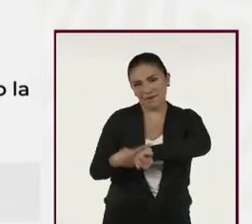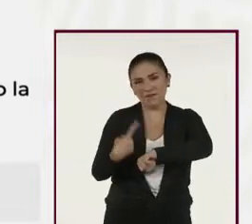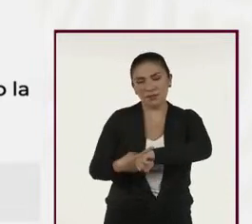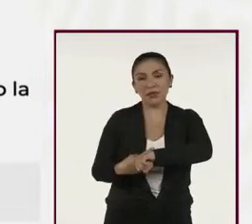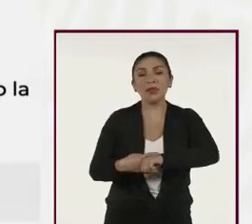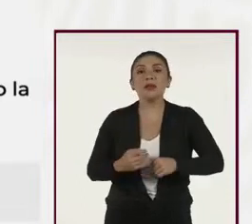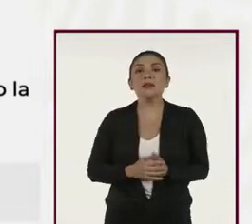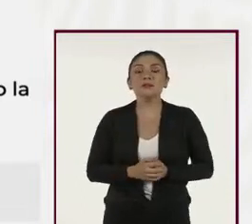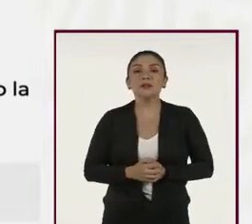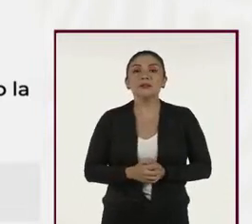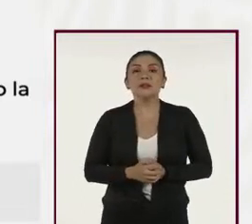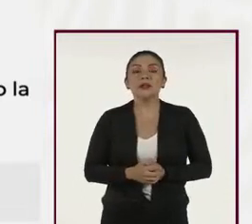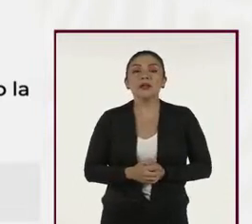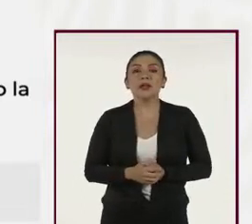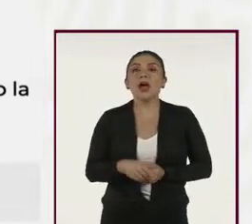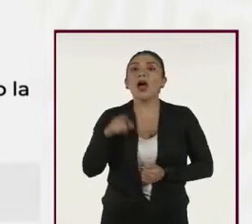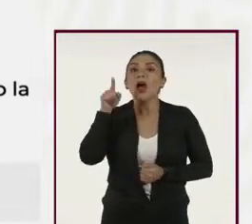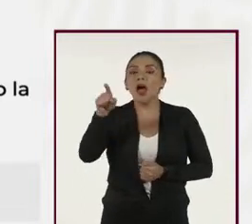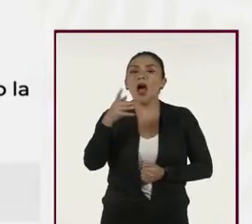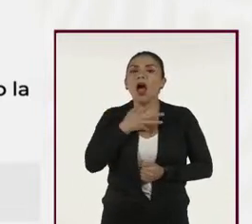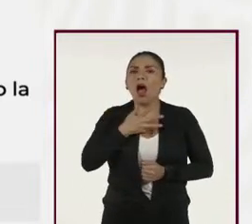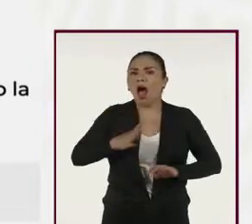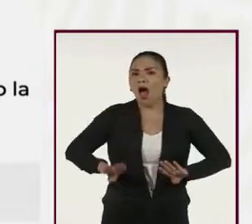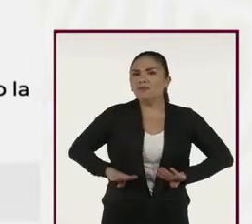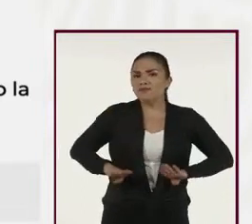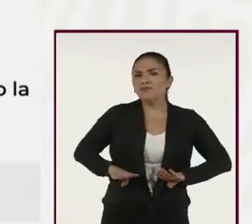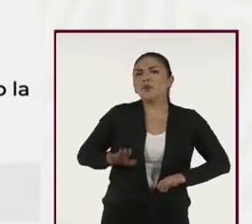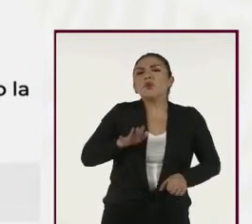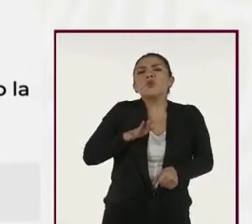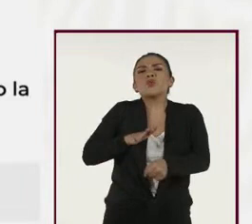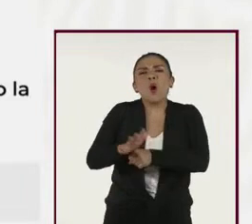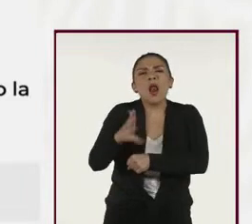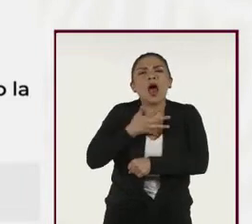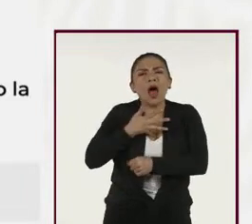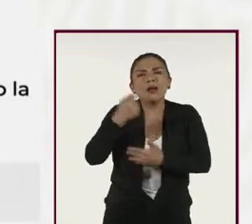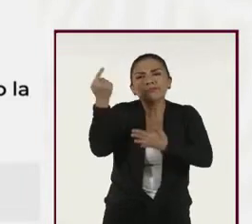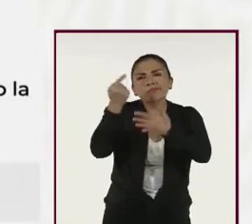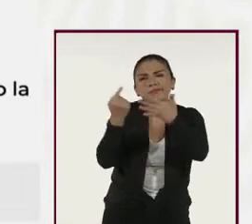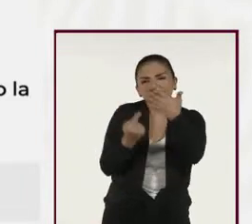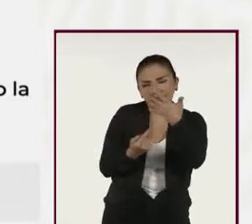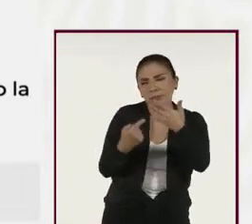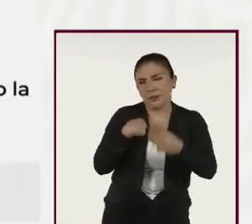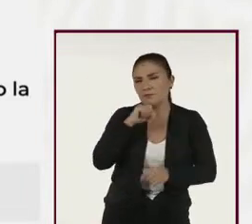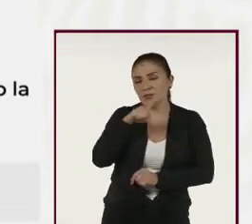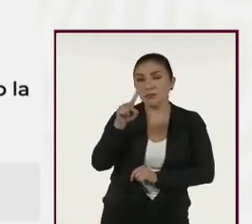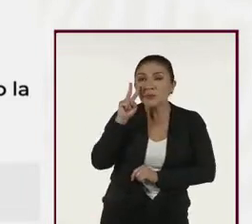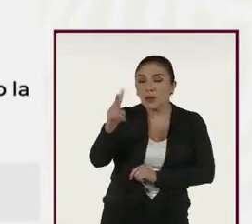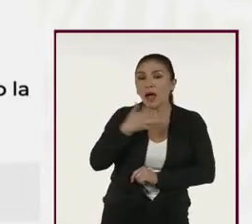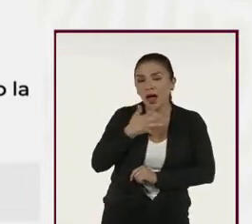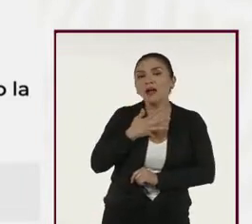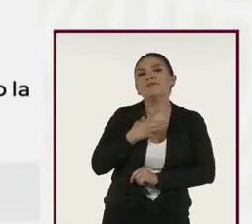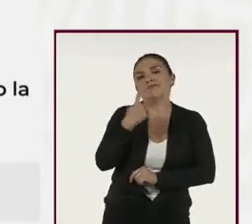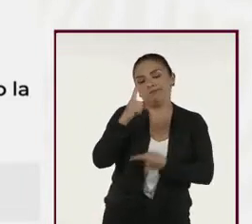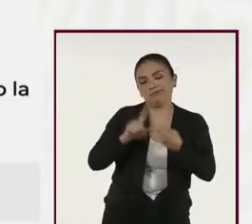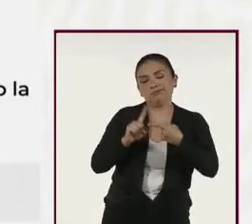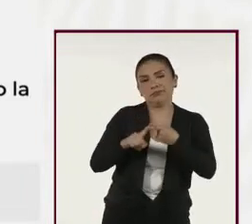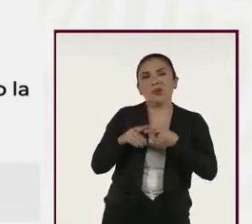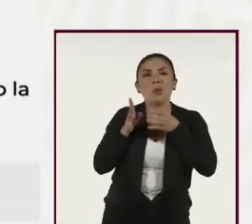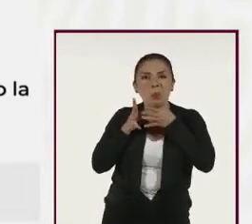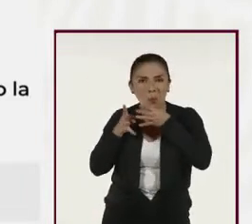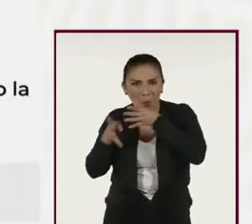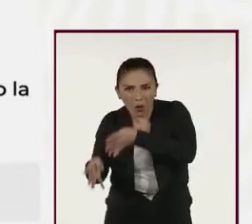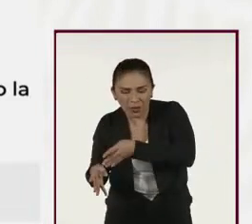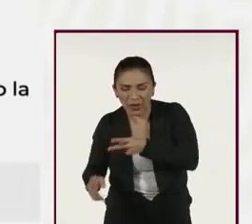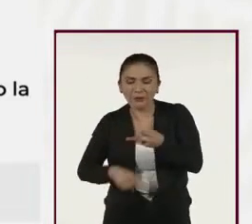Enfermedades, cuáles son estos comportamientos compensatorios, y aquí lo que quisiera es retomar justo, es la inducción del vómito,